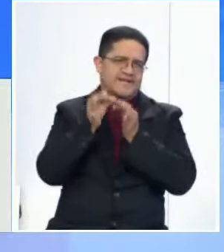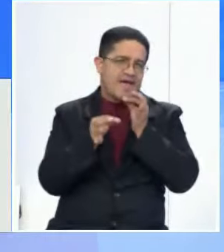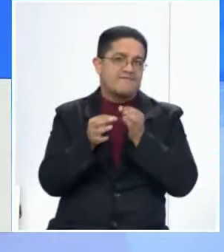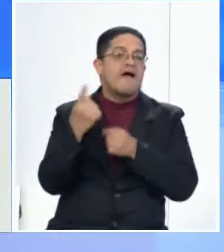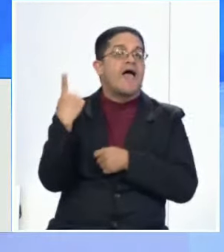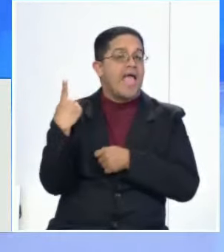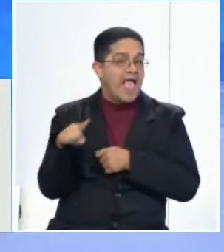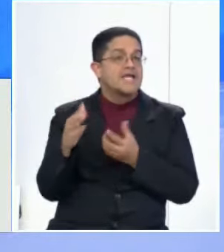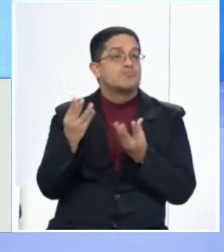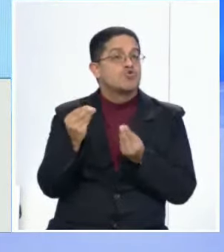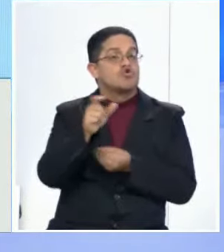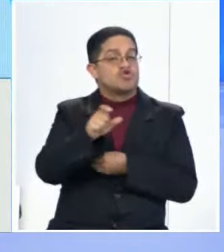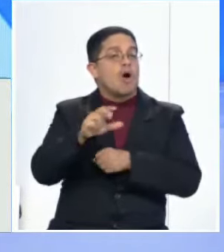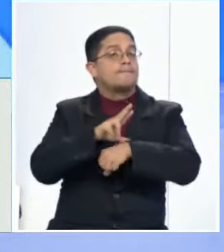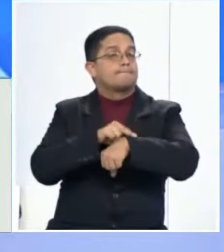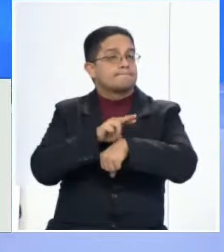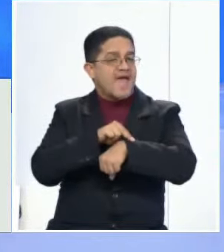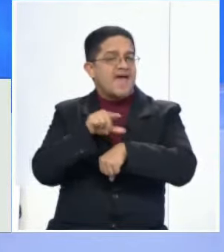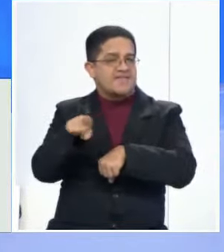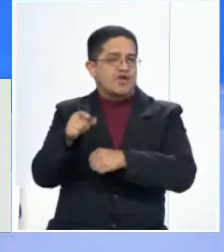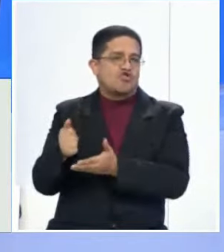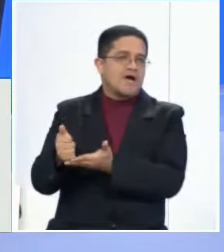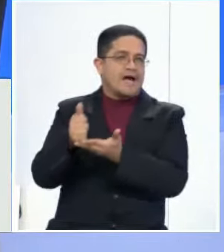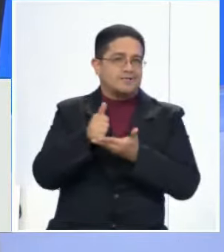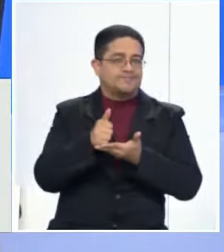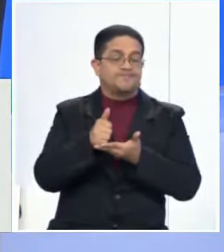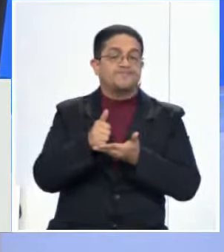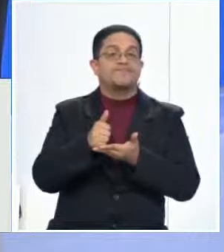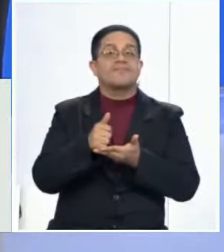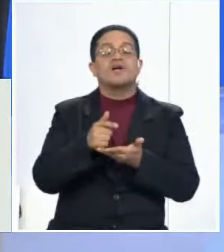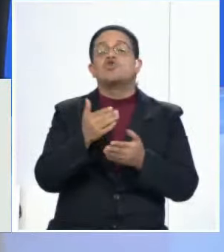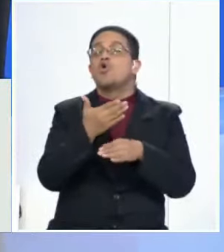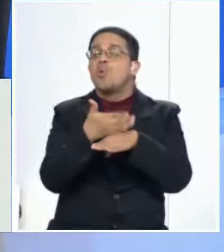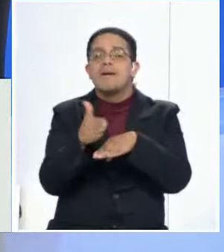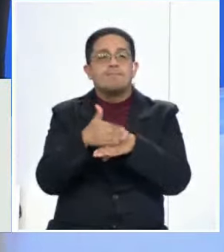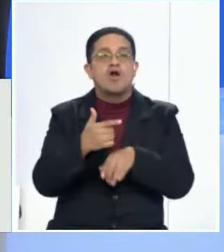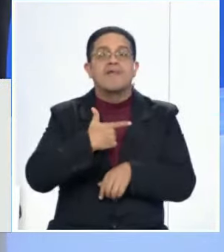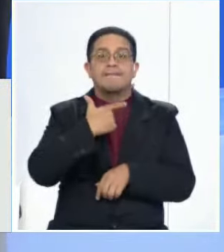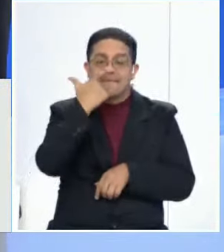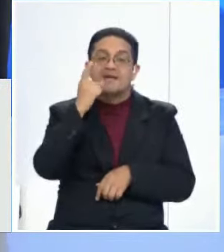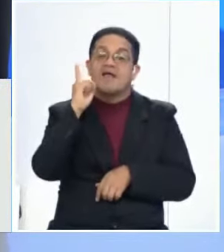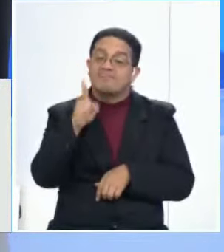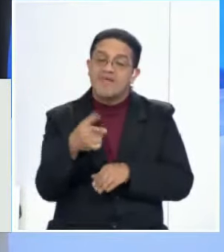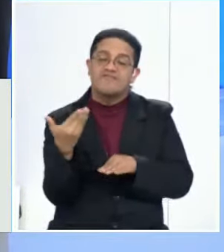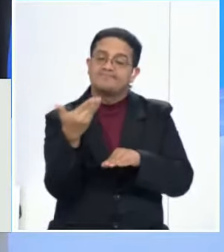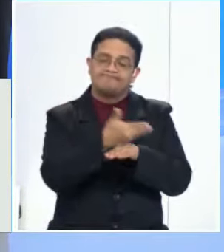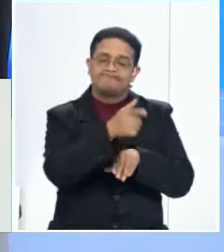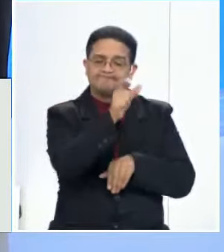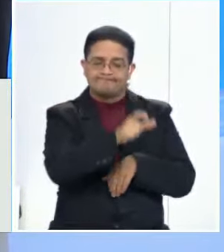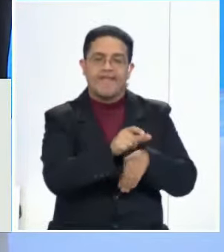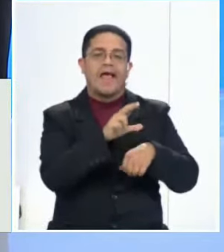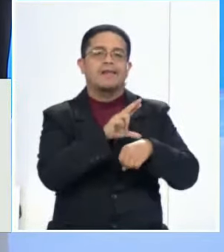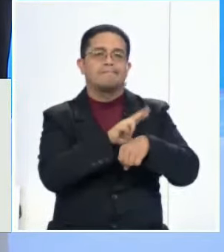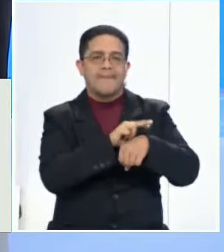muy atento a cómo funciona nuestro organismo y que por pena no tenemos que dejar de acudir al médico. Es así. Ese es uno de los